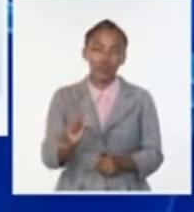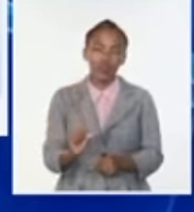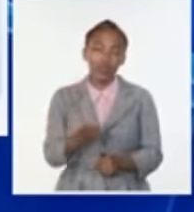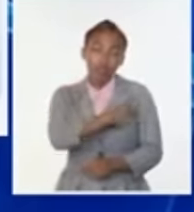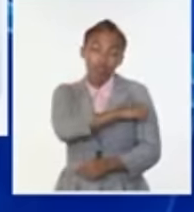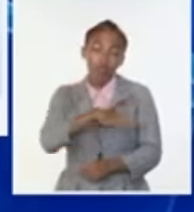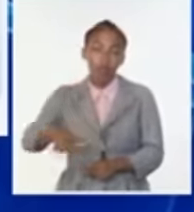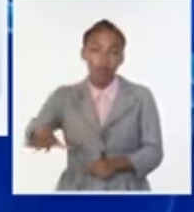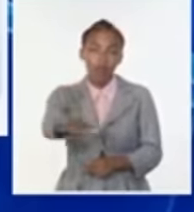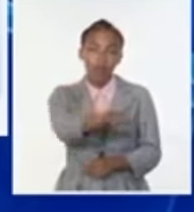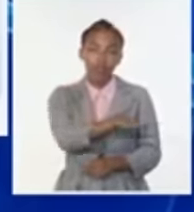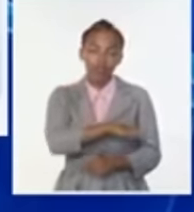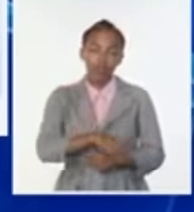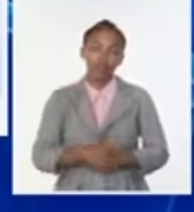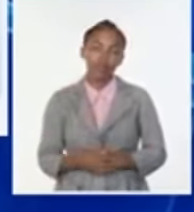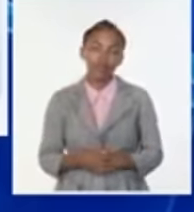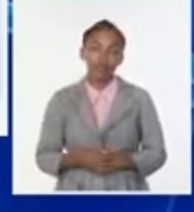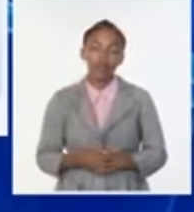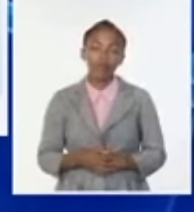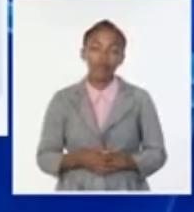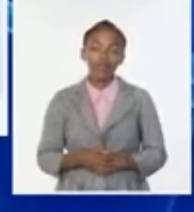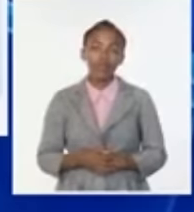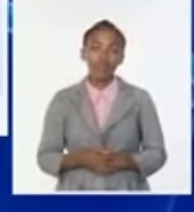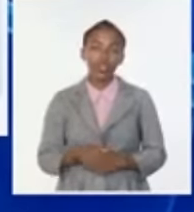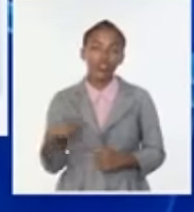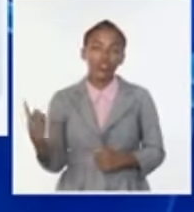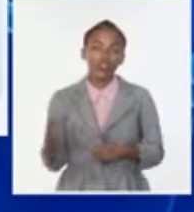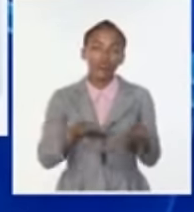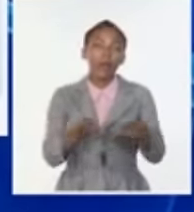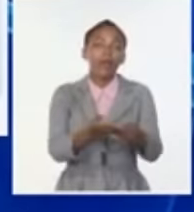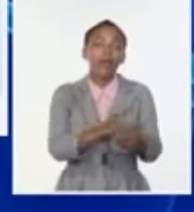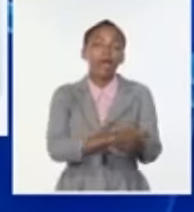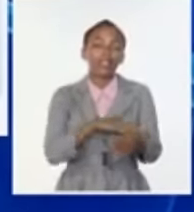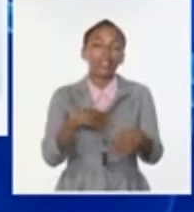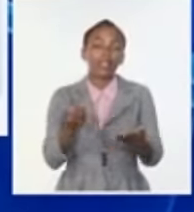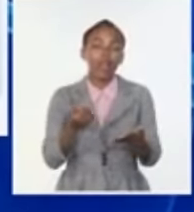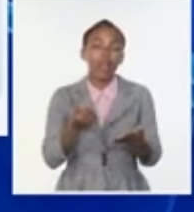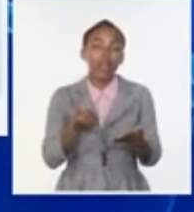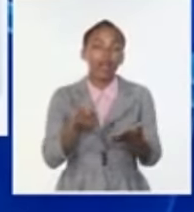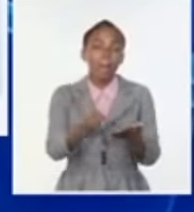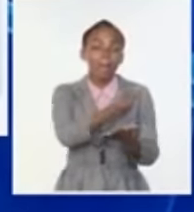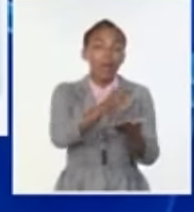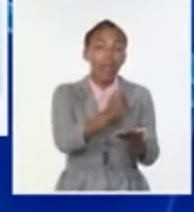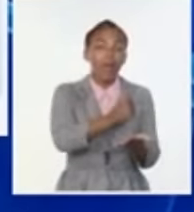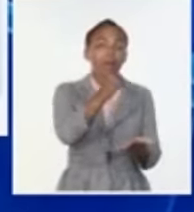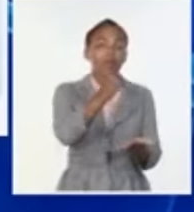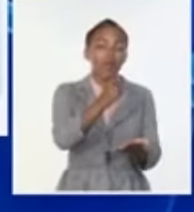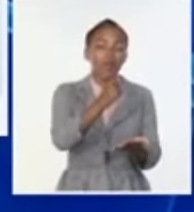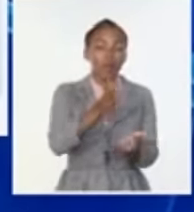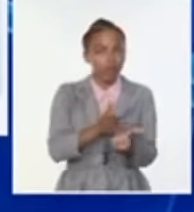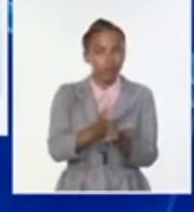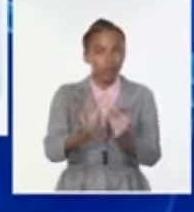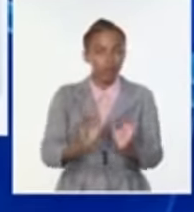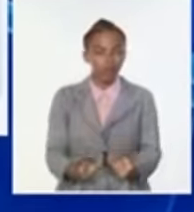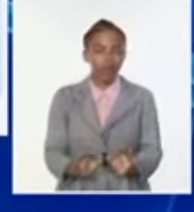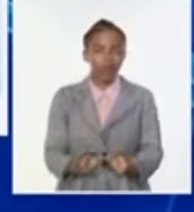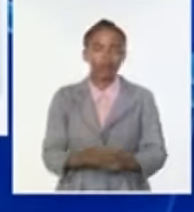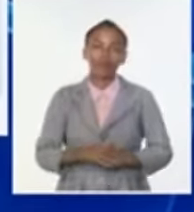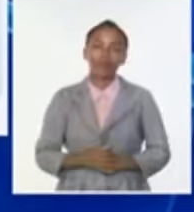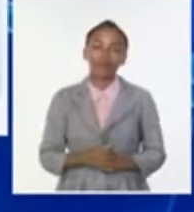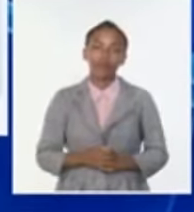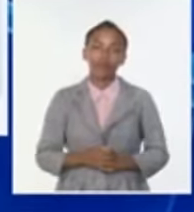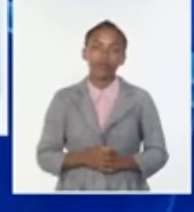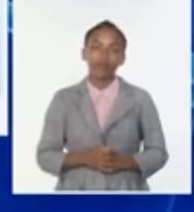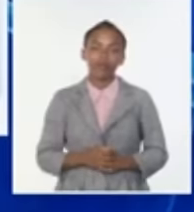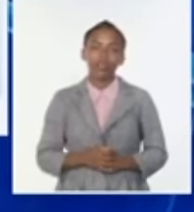Ahora, luego de implementado, digo, vamos a garantizar que lo que aprobamos de verdad se cumple. Se han implementado